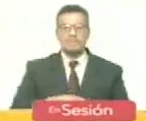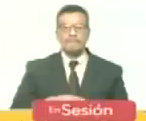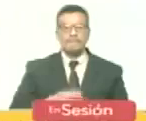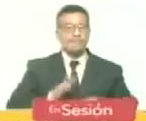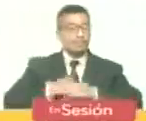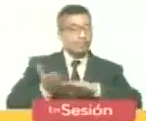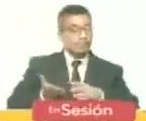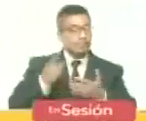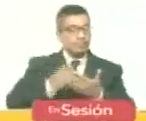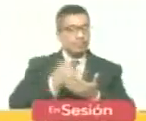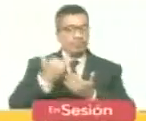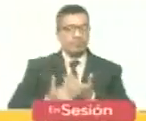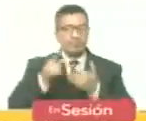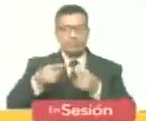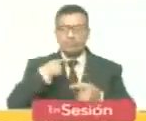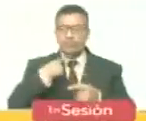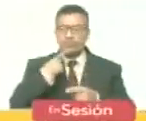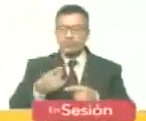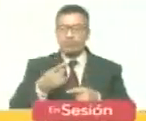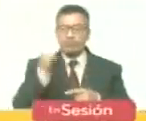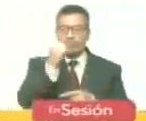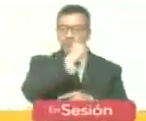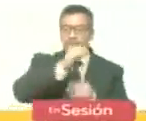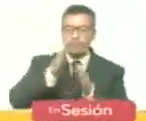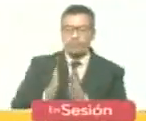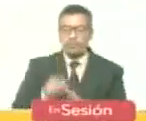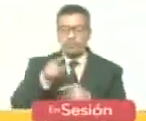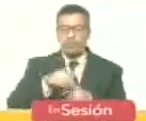Porque el plan, ya confesado por estos asesinos,